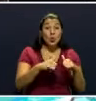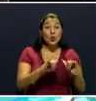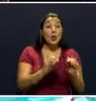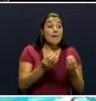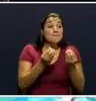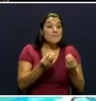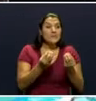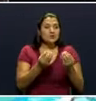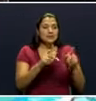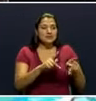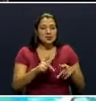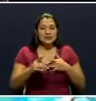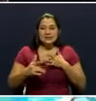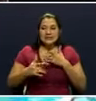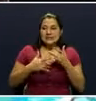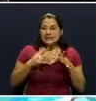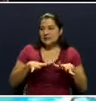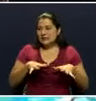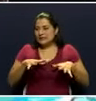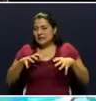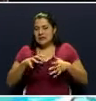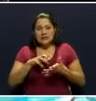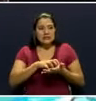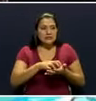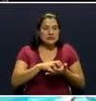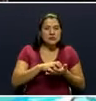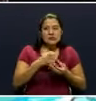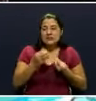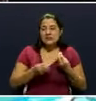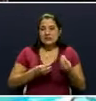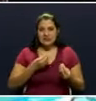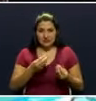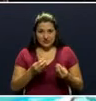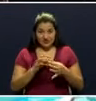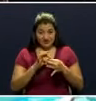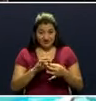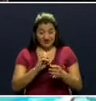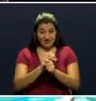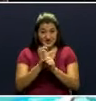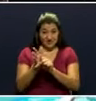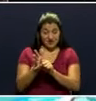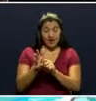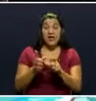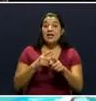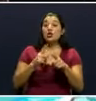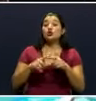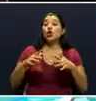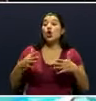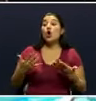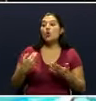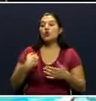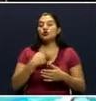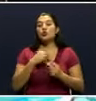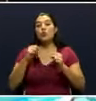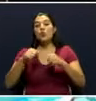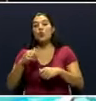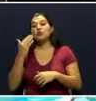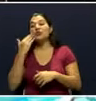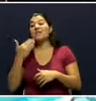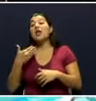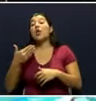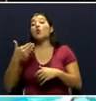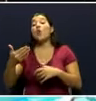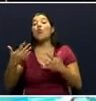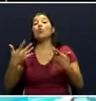incertidumbre. Entonces, ¿cómo vamos a saber cuándo estamos llegando al pico